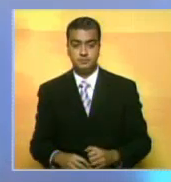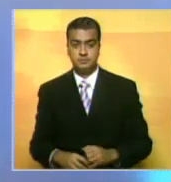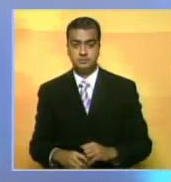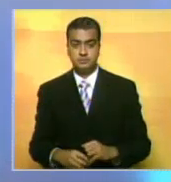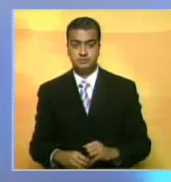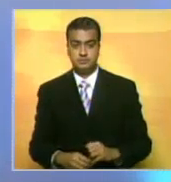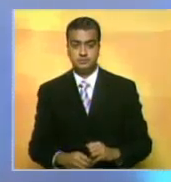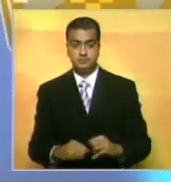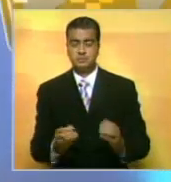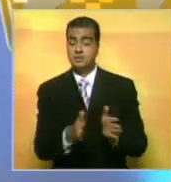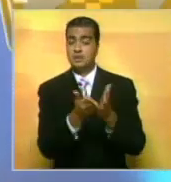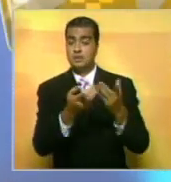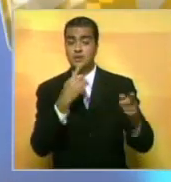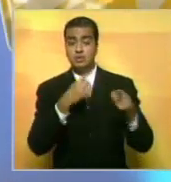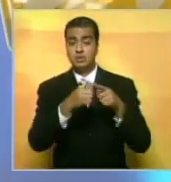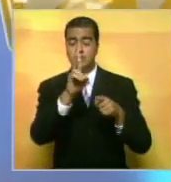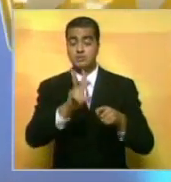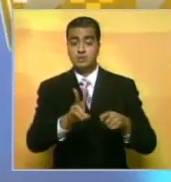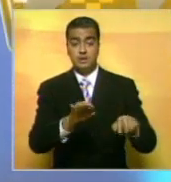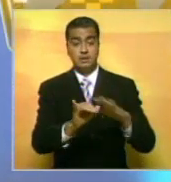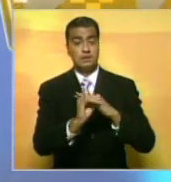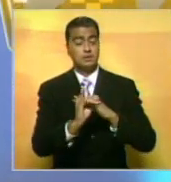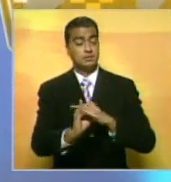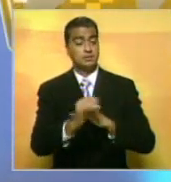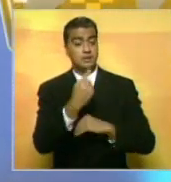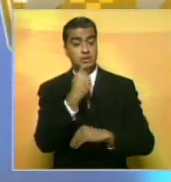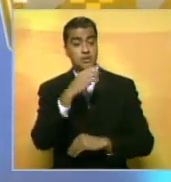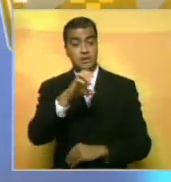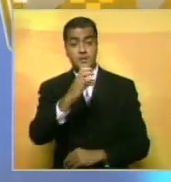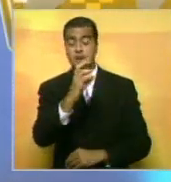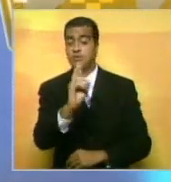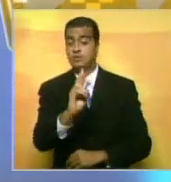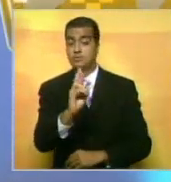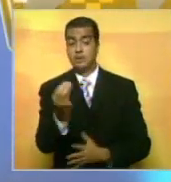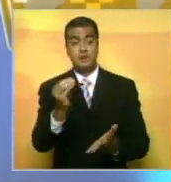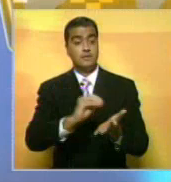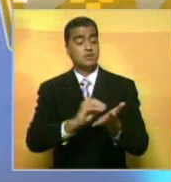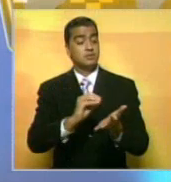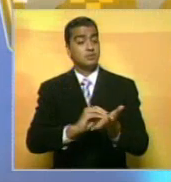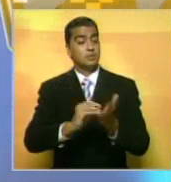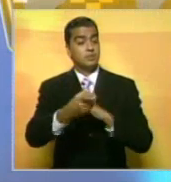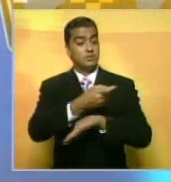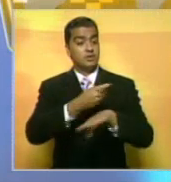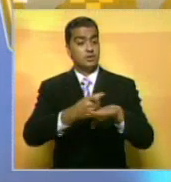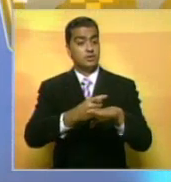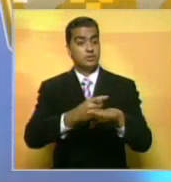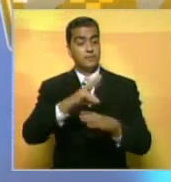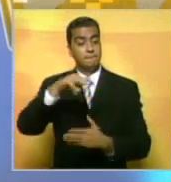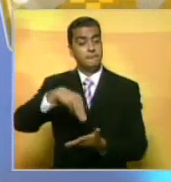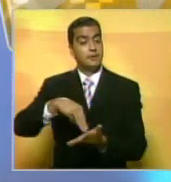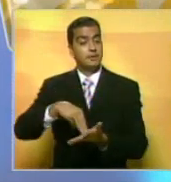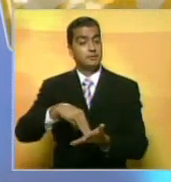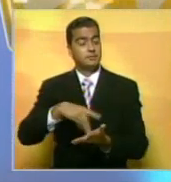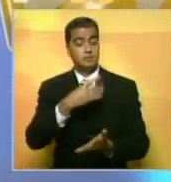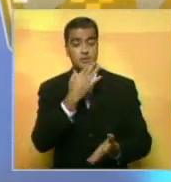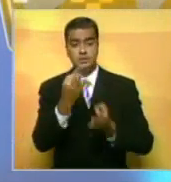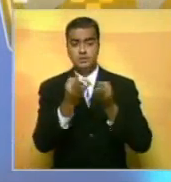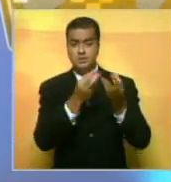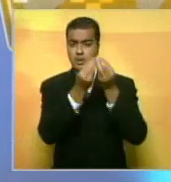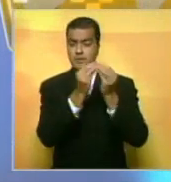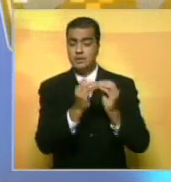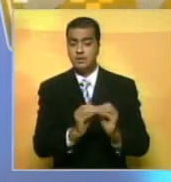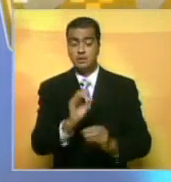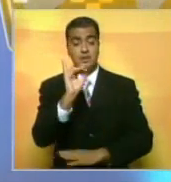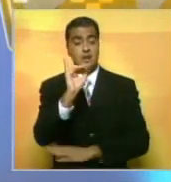diario crítico de Venezuela en su página web publicó que Enrique capriles radonski aspirante a la reelección como gobernador del estado Miranda ofreció la remodelación